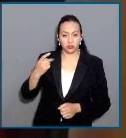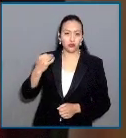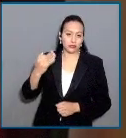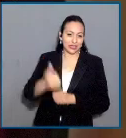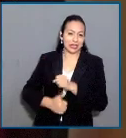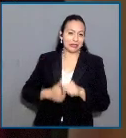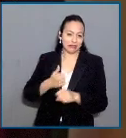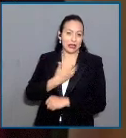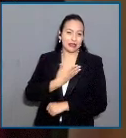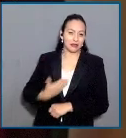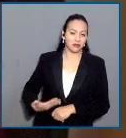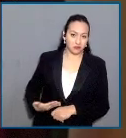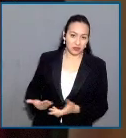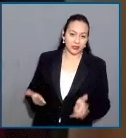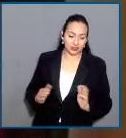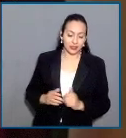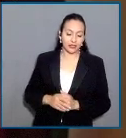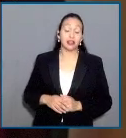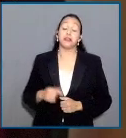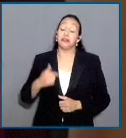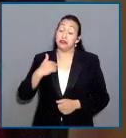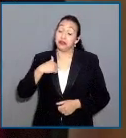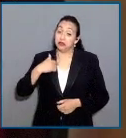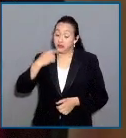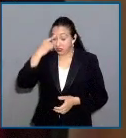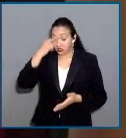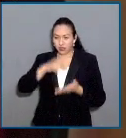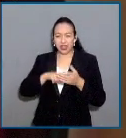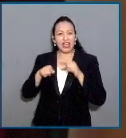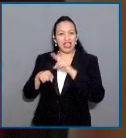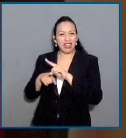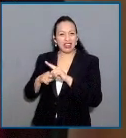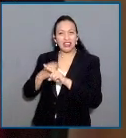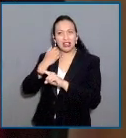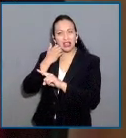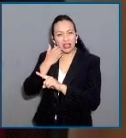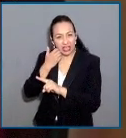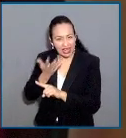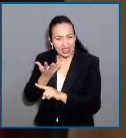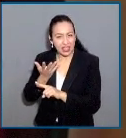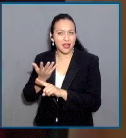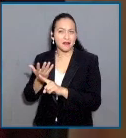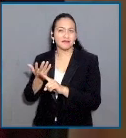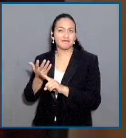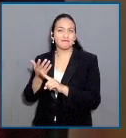creo yo que ahora, digamos, intentó, y ahora el actual